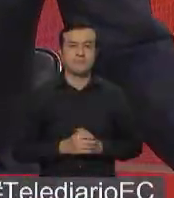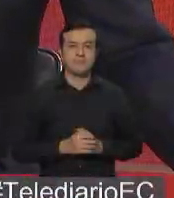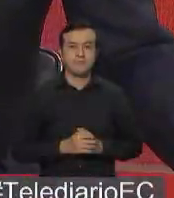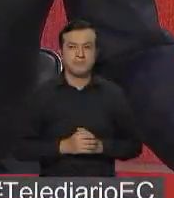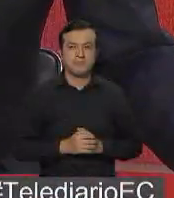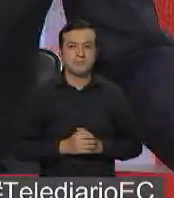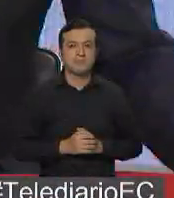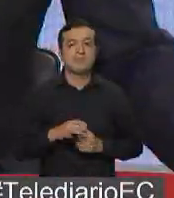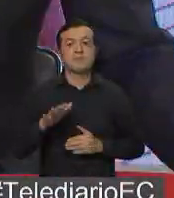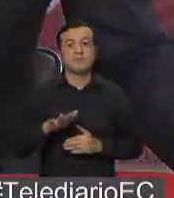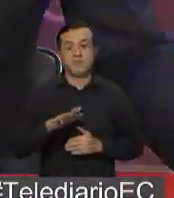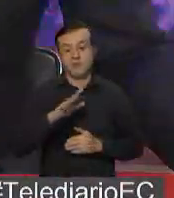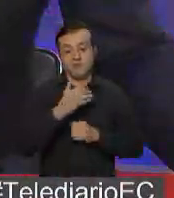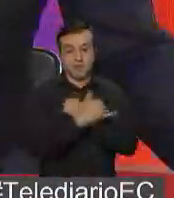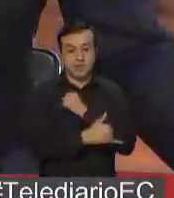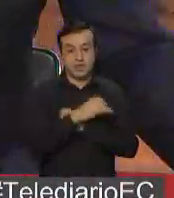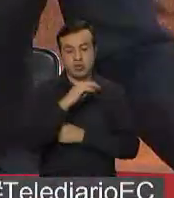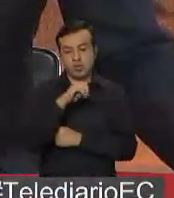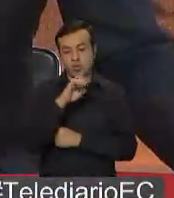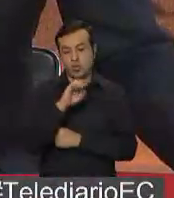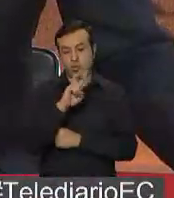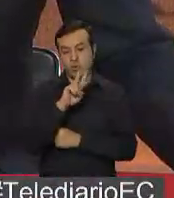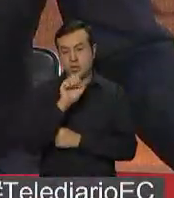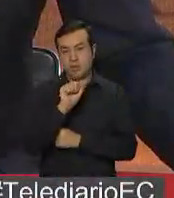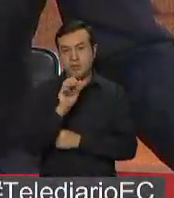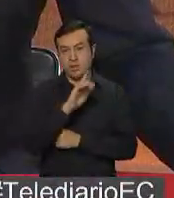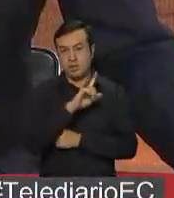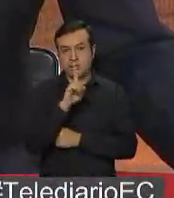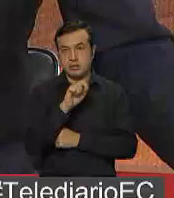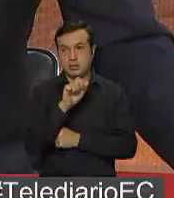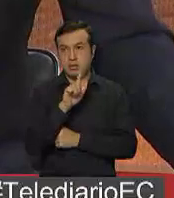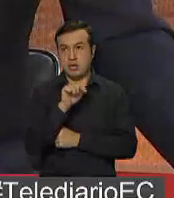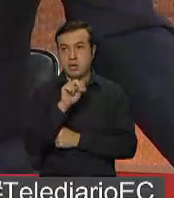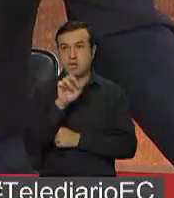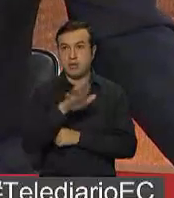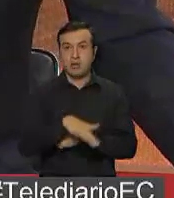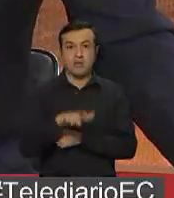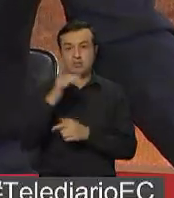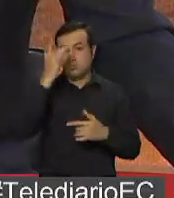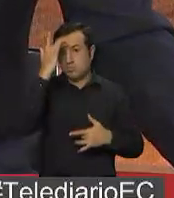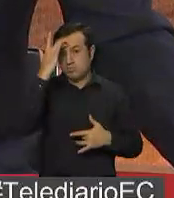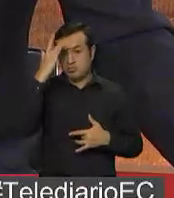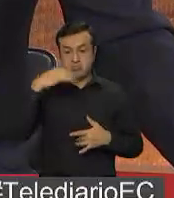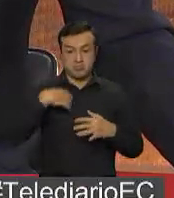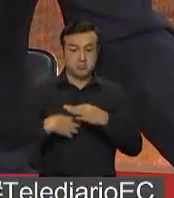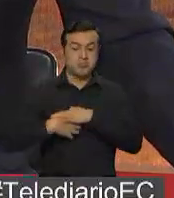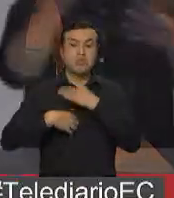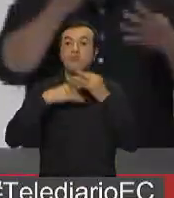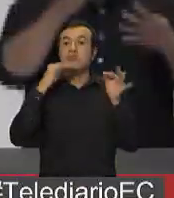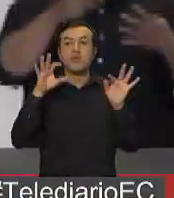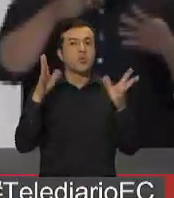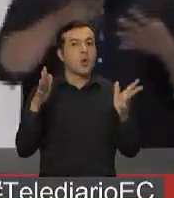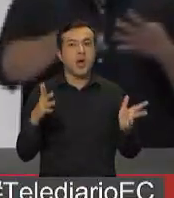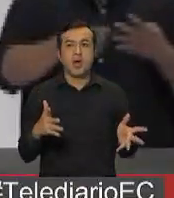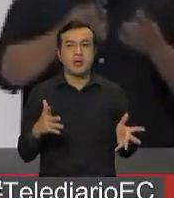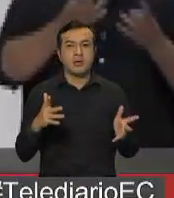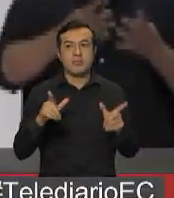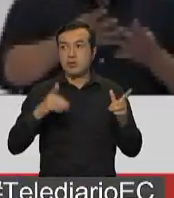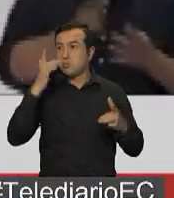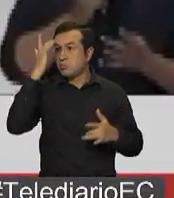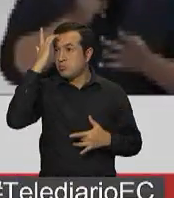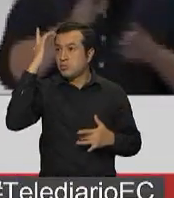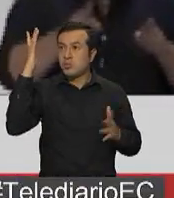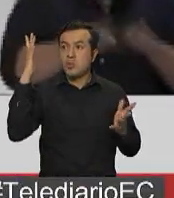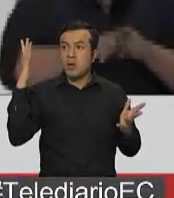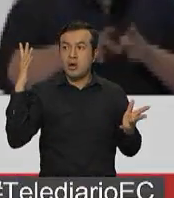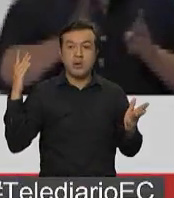Nueva Zelanda anunció que su territorio está libre de COVID-19. El país oceánico confirmó que no queda ningún caso activo